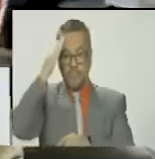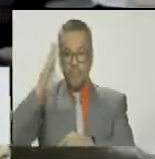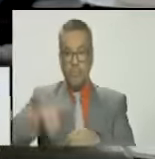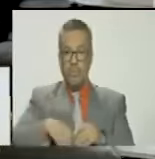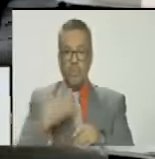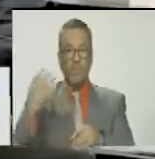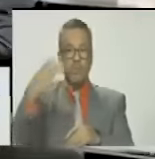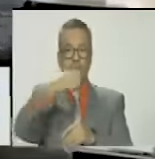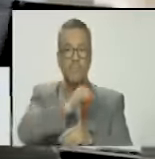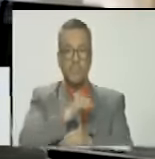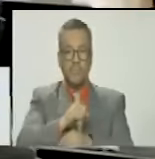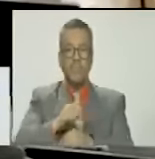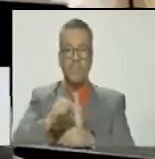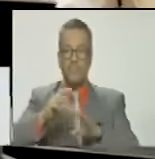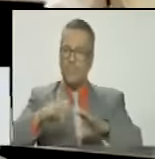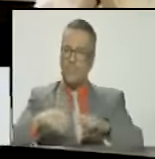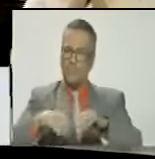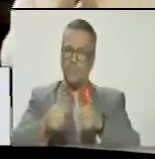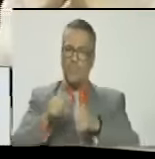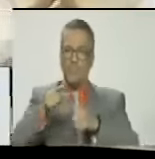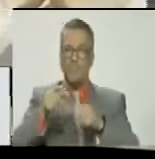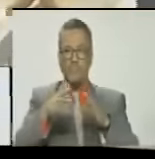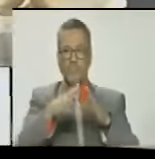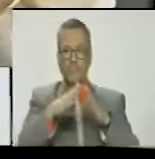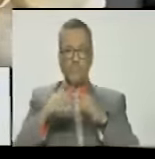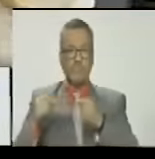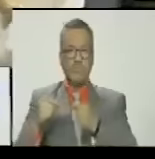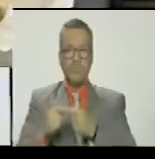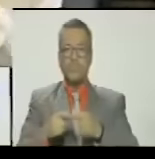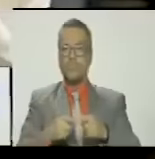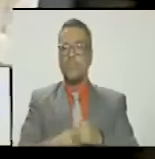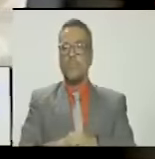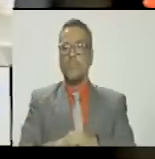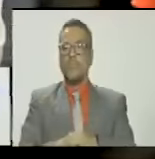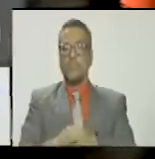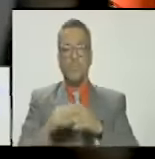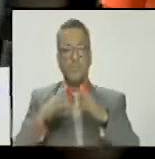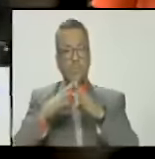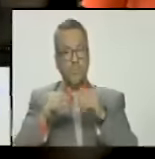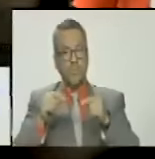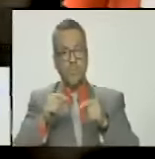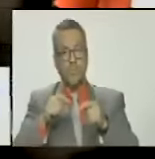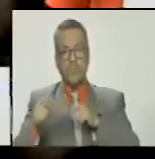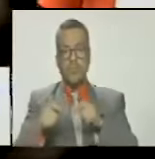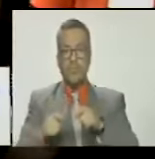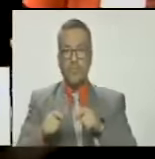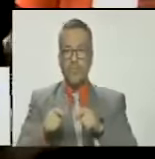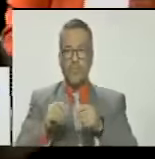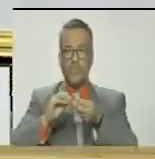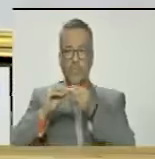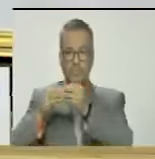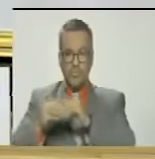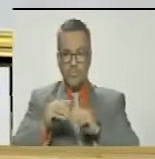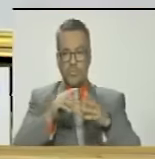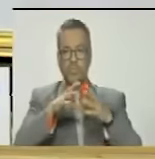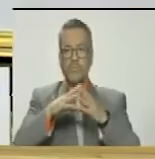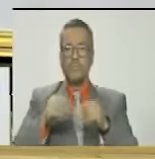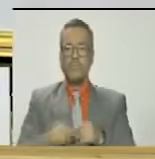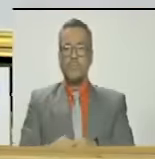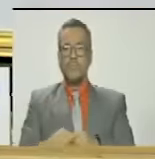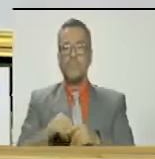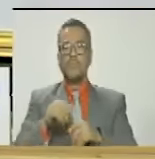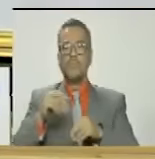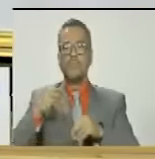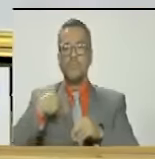logrado el rescate en todos los aspectos, en los aspectos de su infraestructura, en